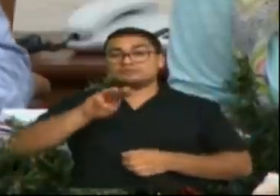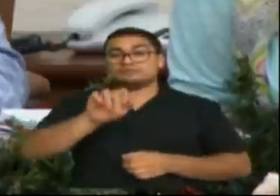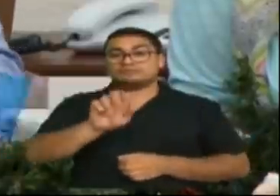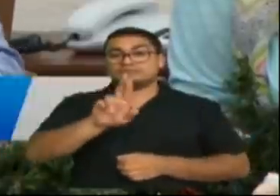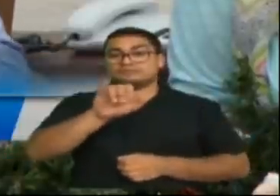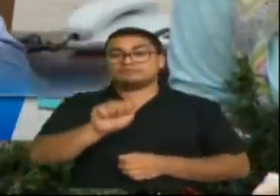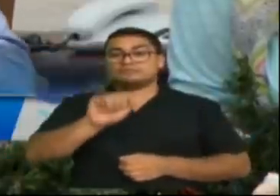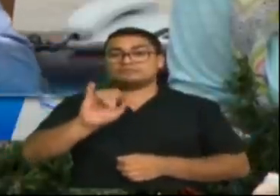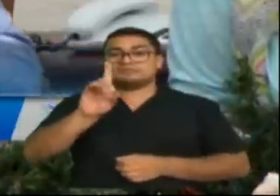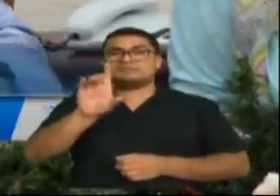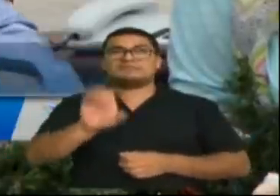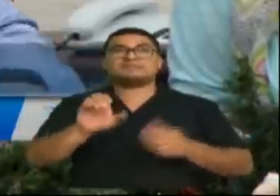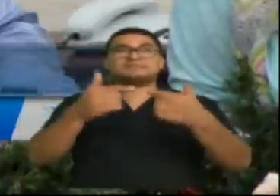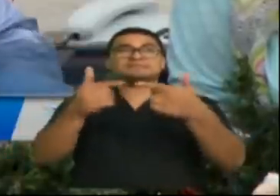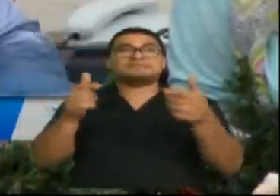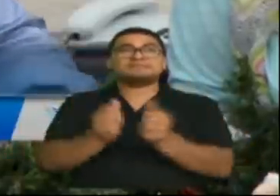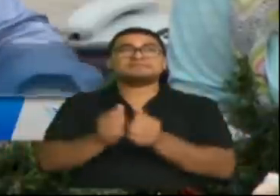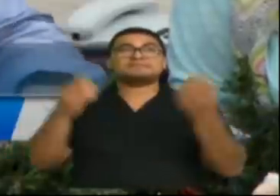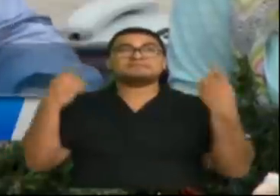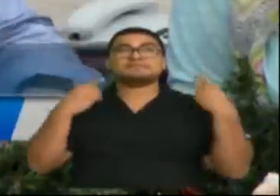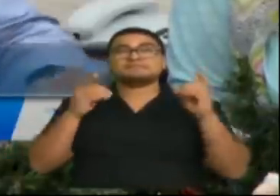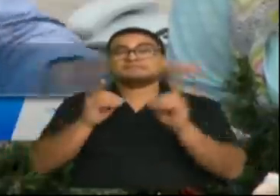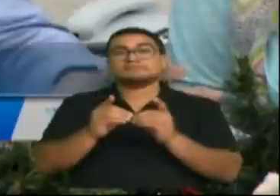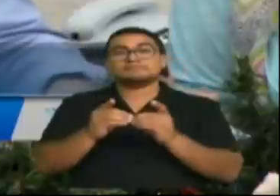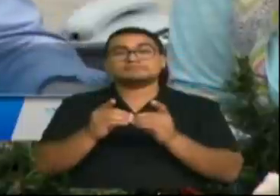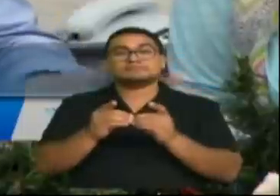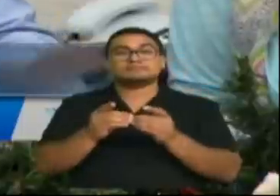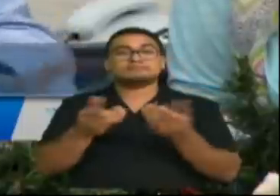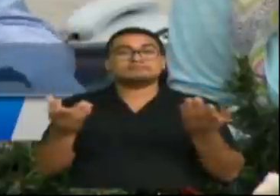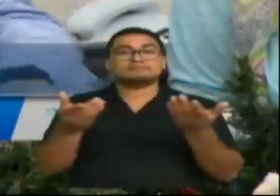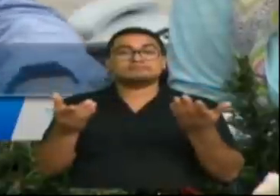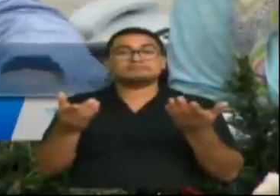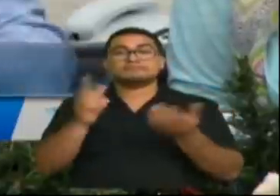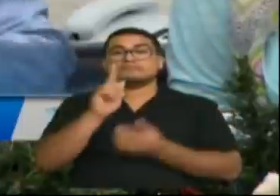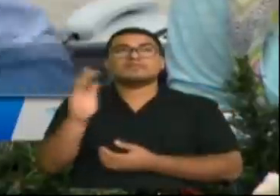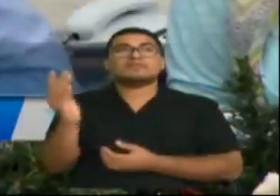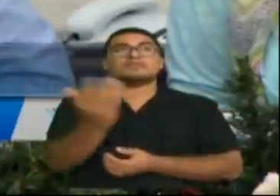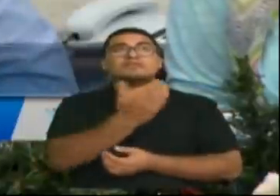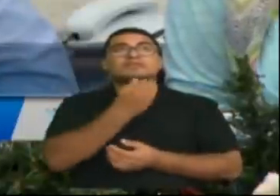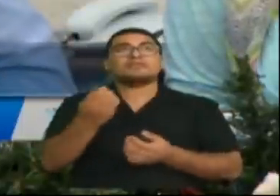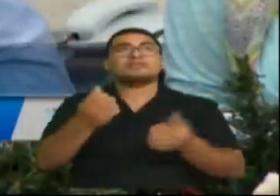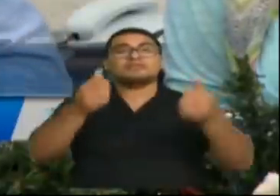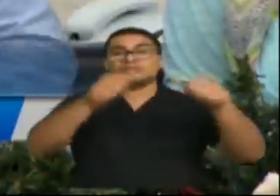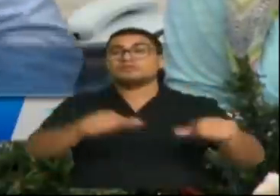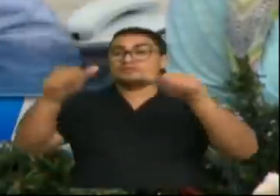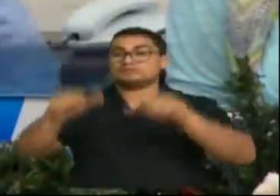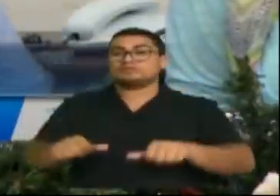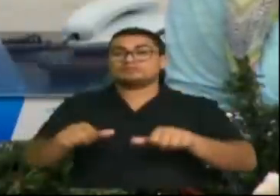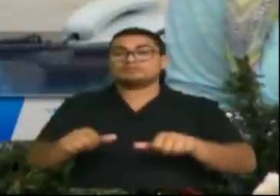por unanimidad aprueba pasar a la votación. Por lo tanto, vamos a abrir la